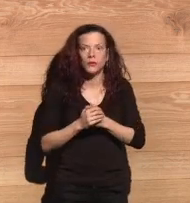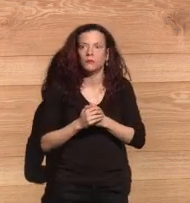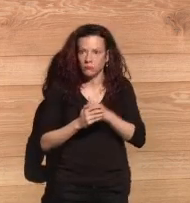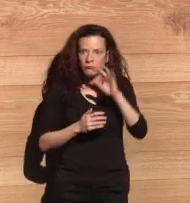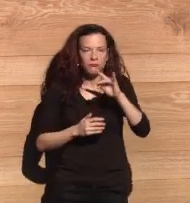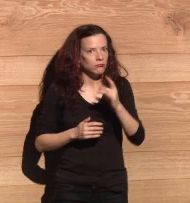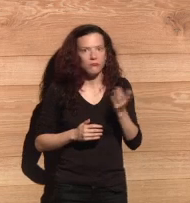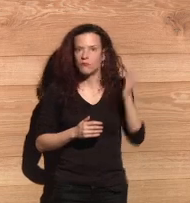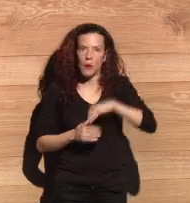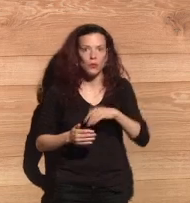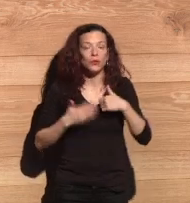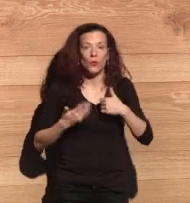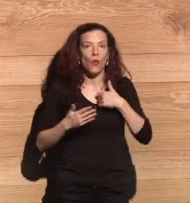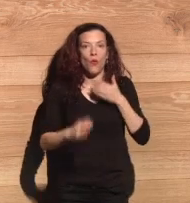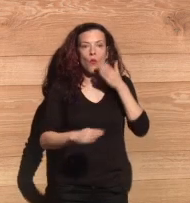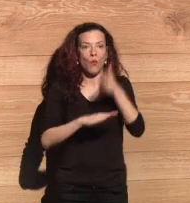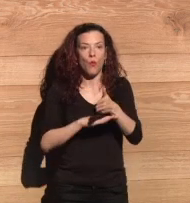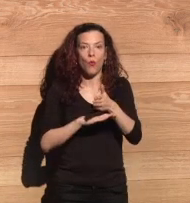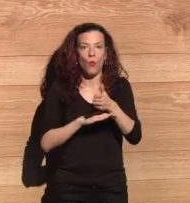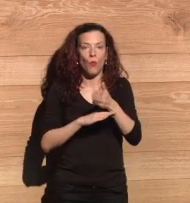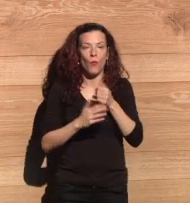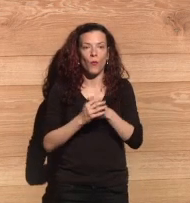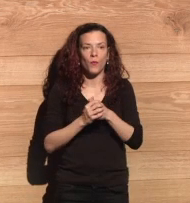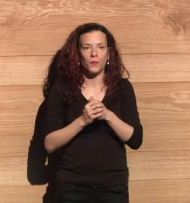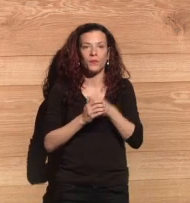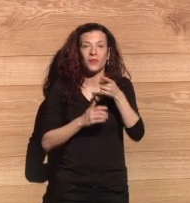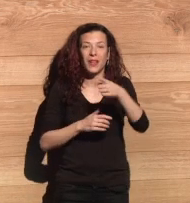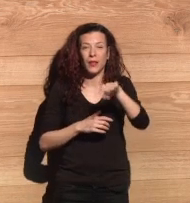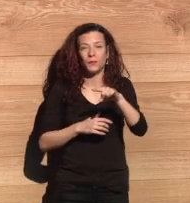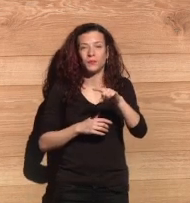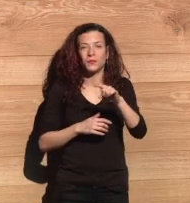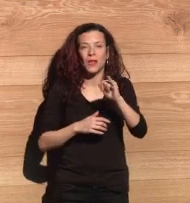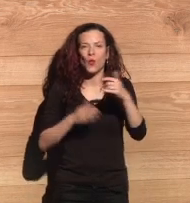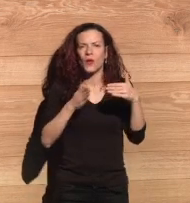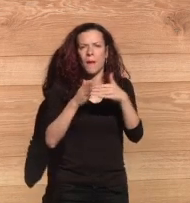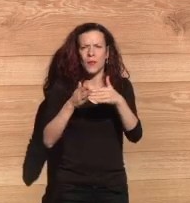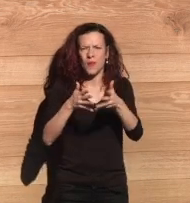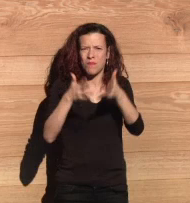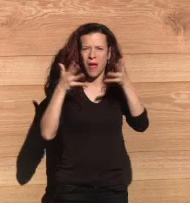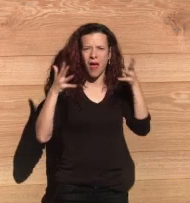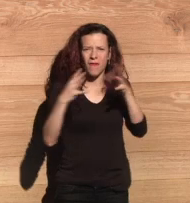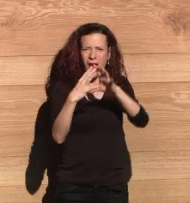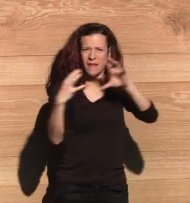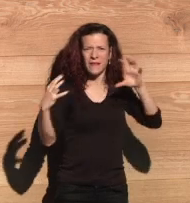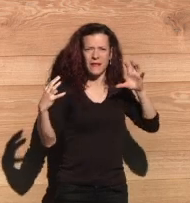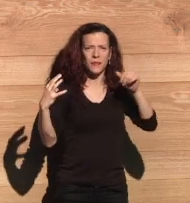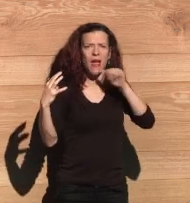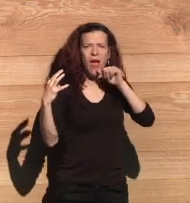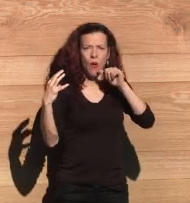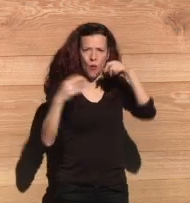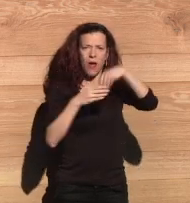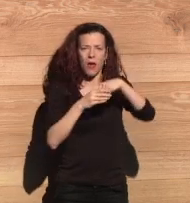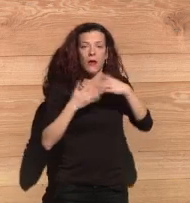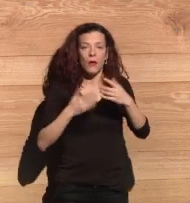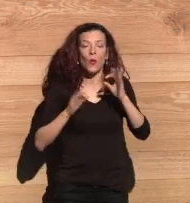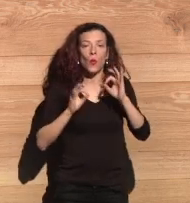Vámonos, ¿no? Entonces fui en una van que ellos tenían que llevar, iba un camión gigante con agua. Y